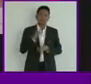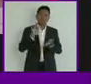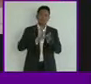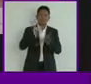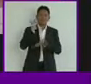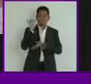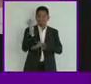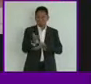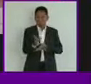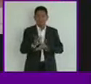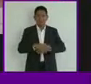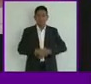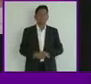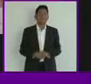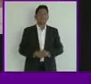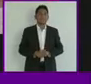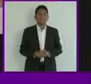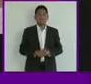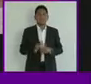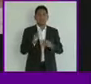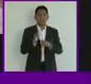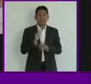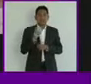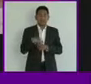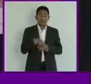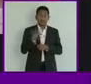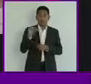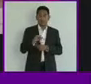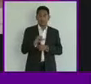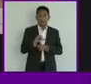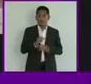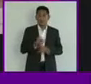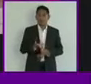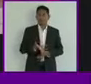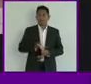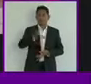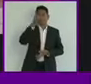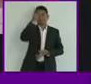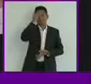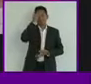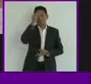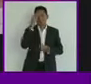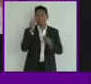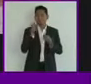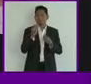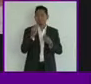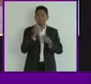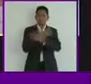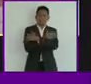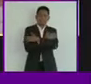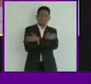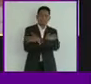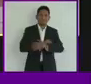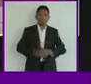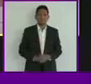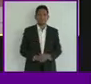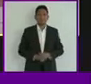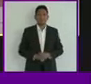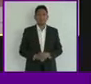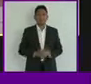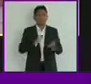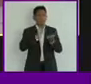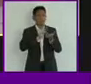participar. Pero créanme que totalmente yo soy la que más gana, la que más aprende de ustedes. Un abrazo. Muchas gracias,